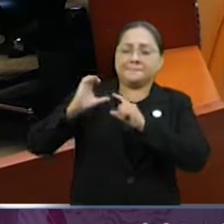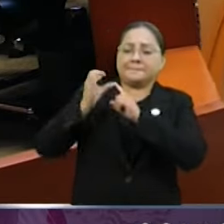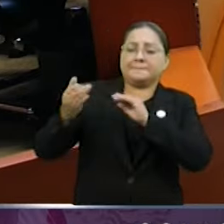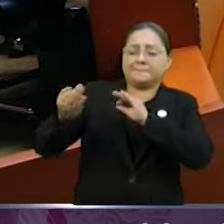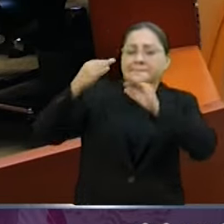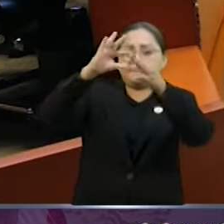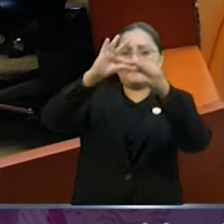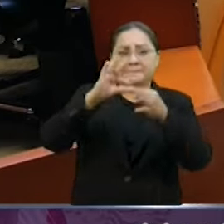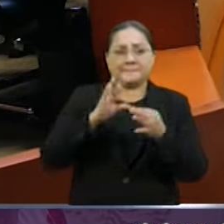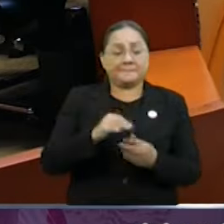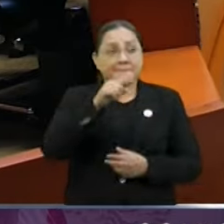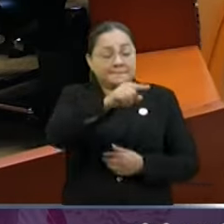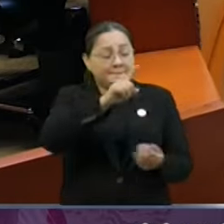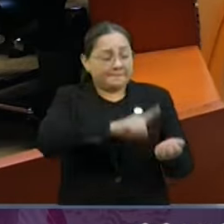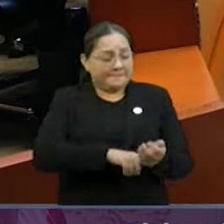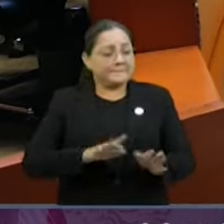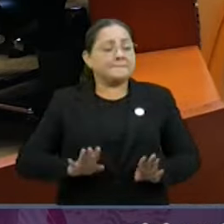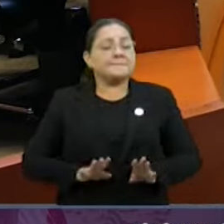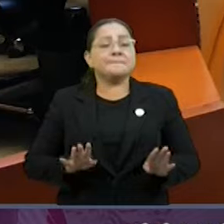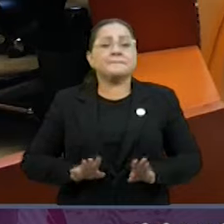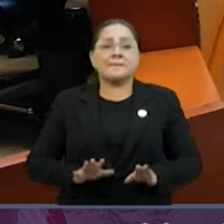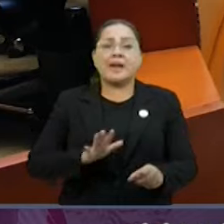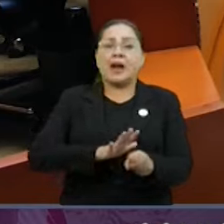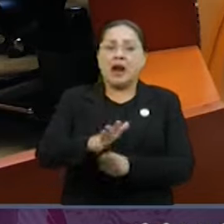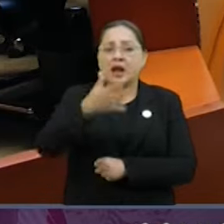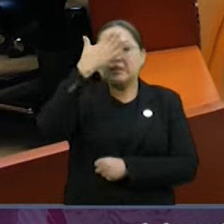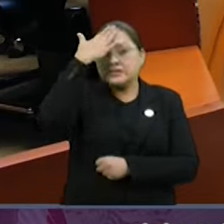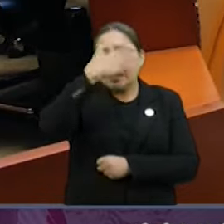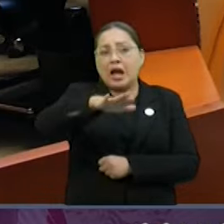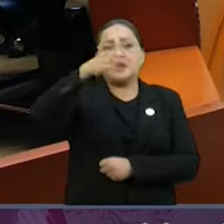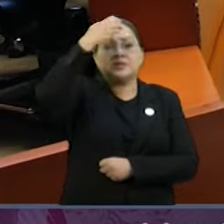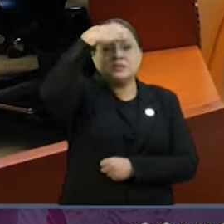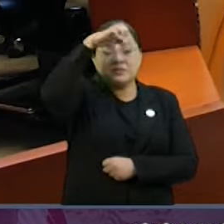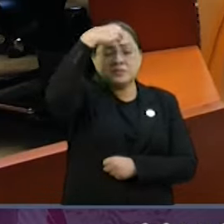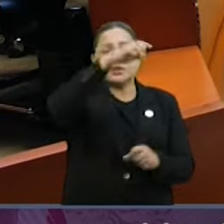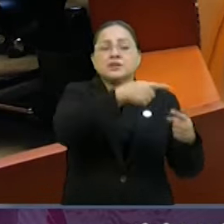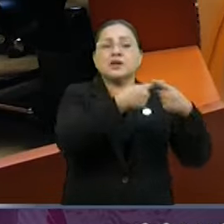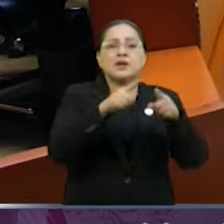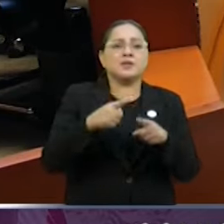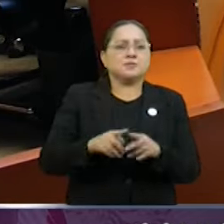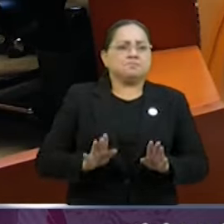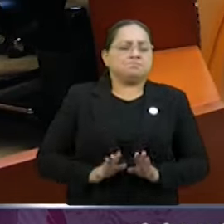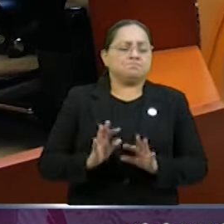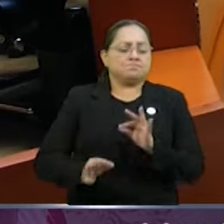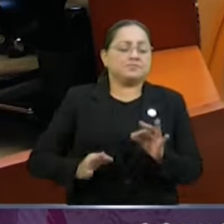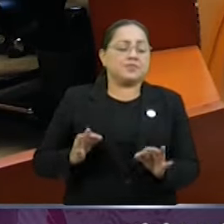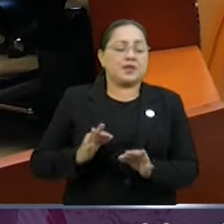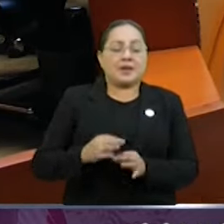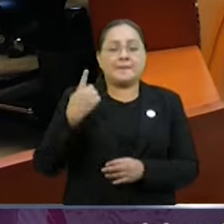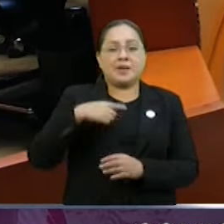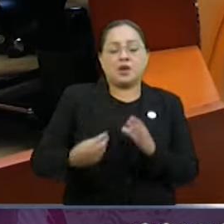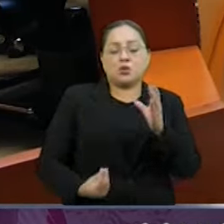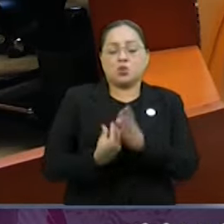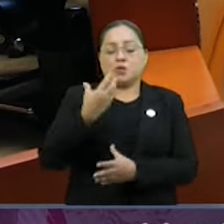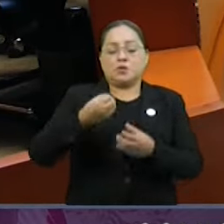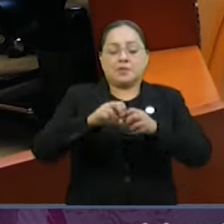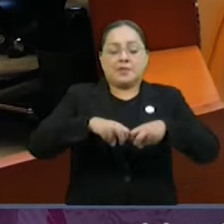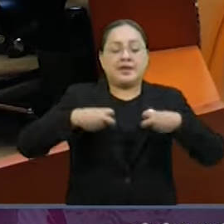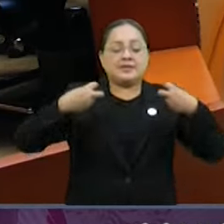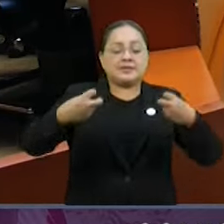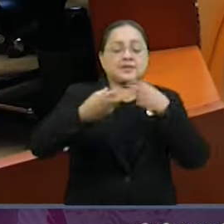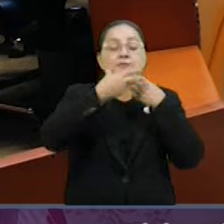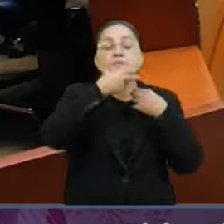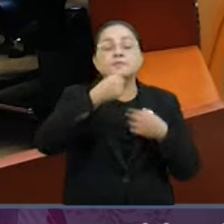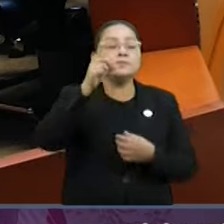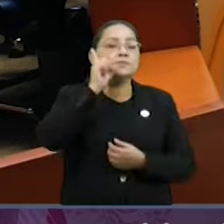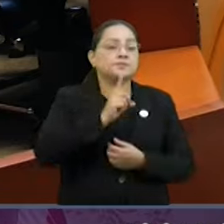comisión demostraron tener los conocimientos, demostraron tener el perfil idóneo para ocupar el cargo de magistradas y magistrados